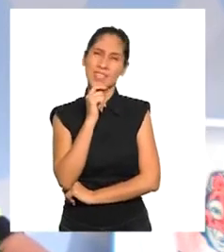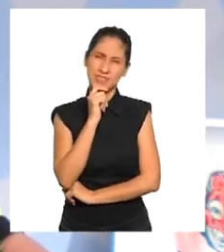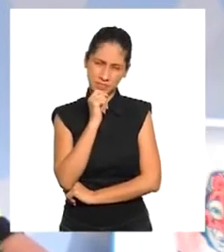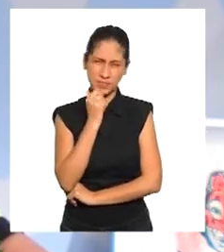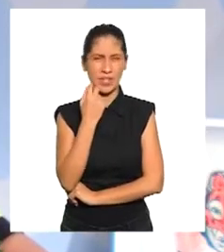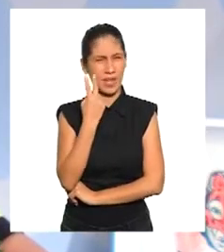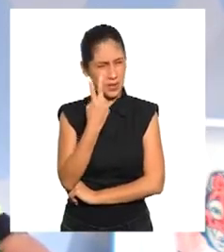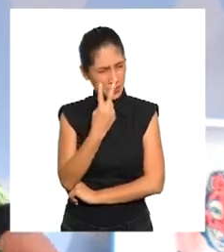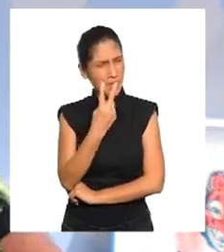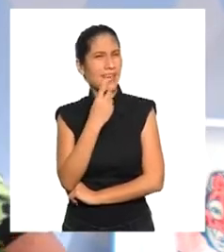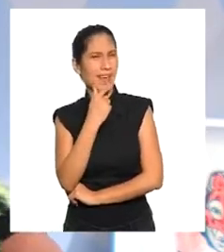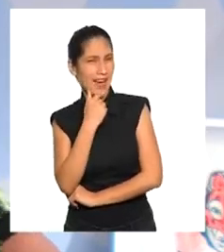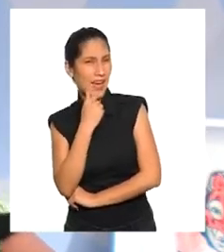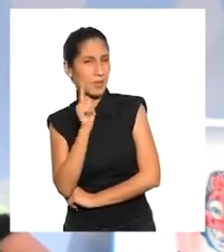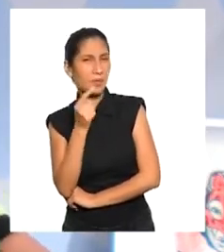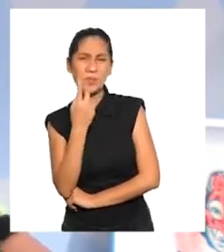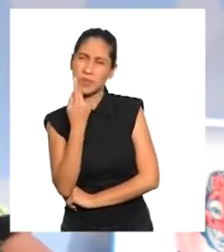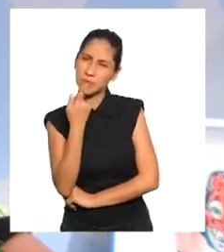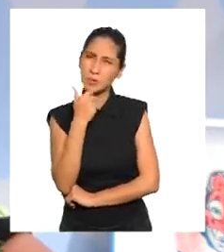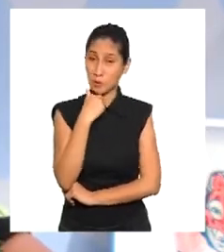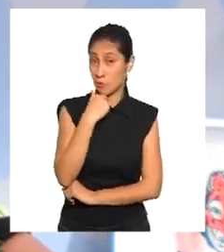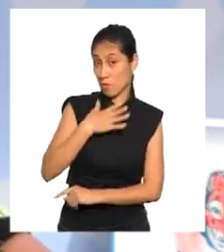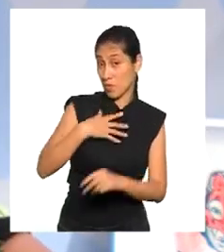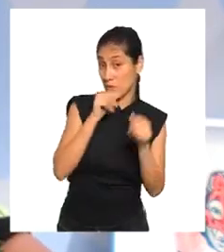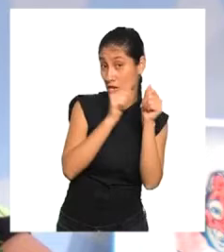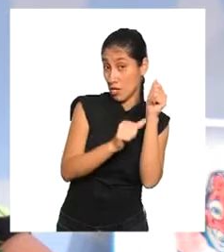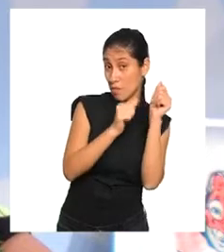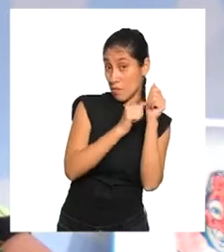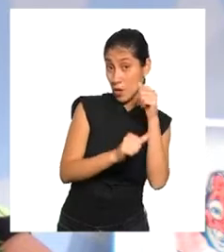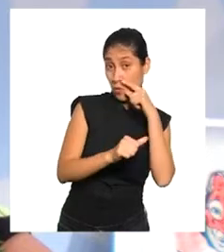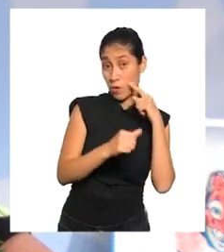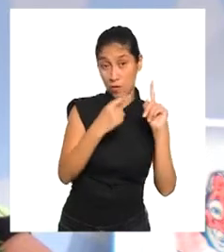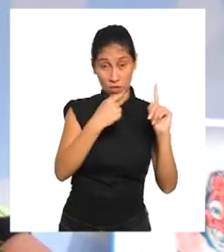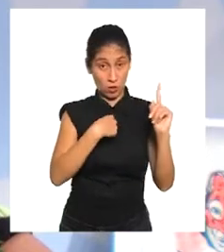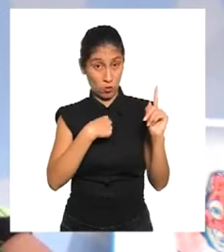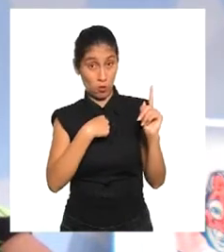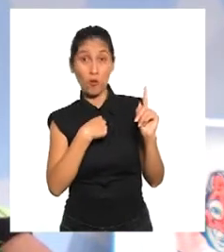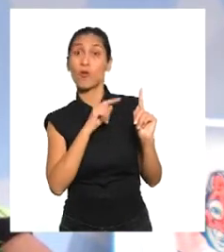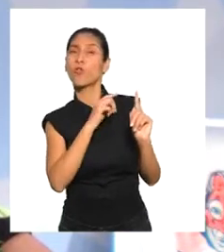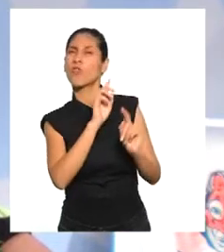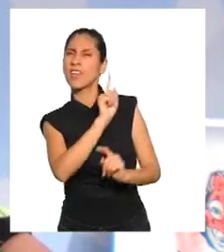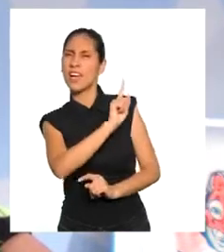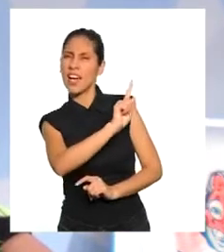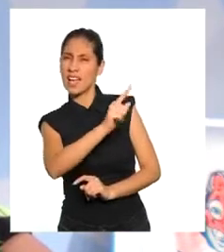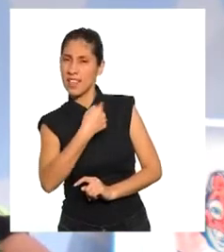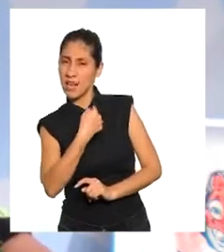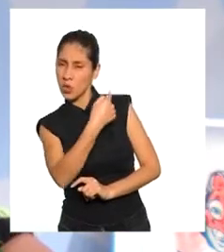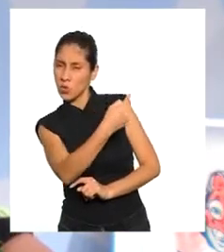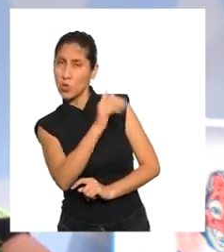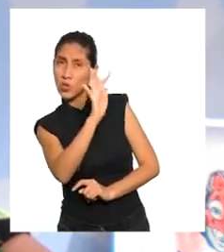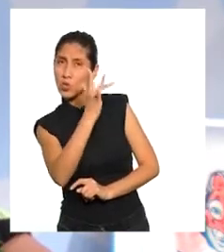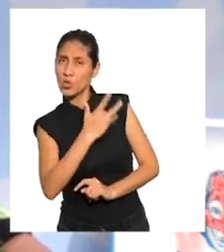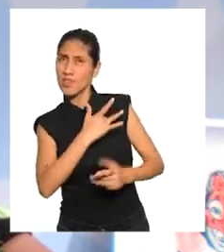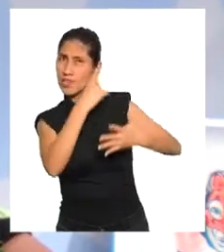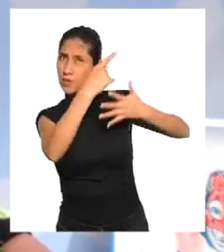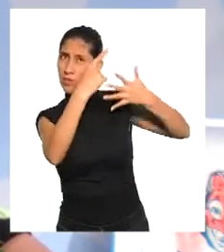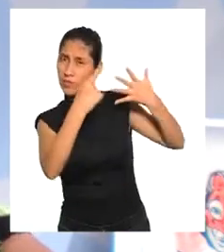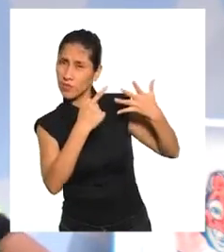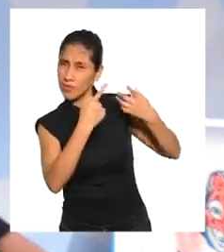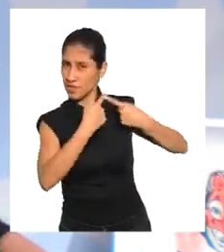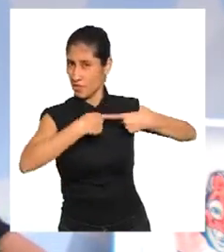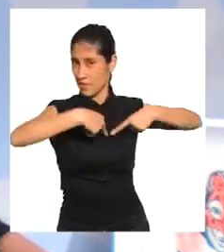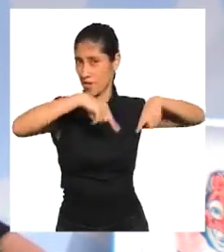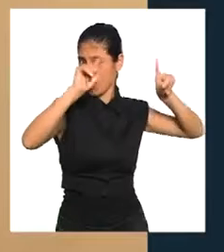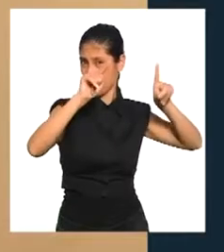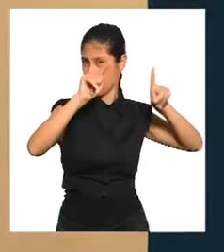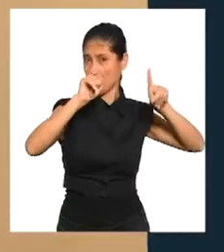Ya veo. Me he dado cuenta de que mi hermano y yo demostramos nuestras emociones de diferente manera ante una misma situación.